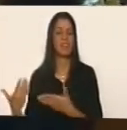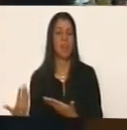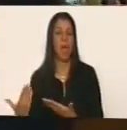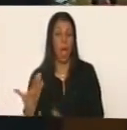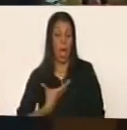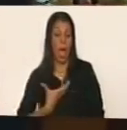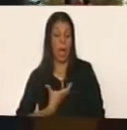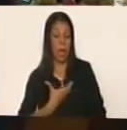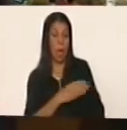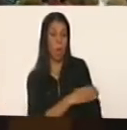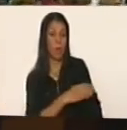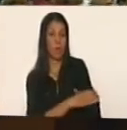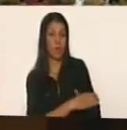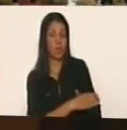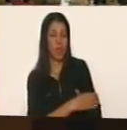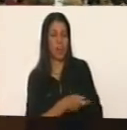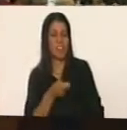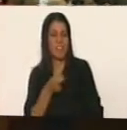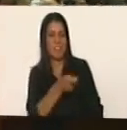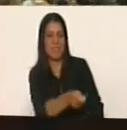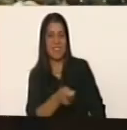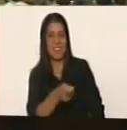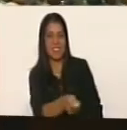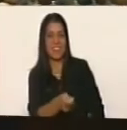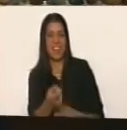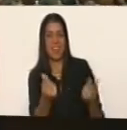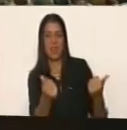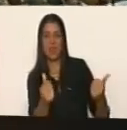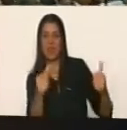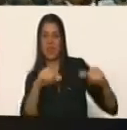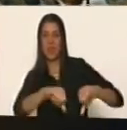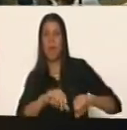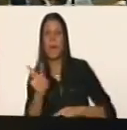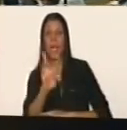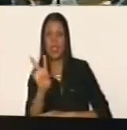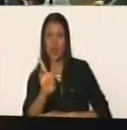Propiciar que ese escenario de la guerra en el territorio